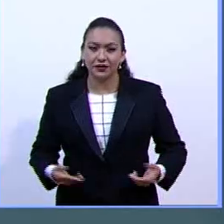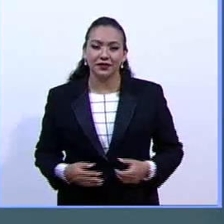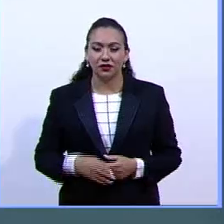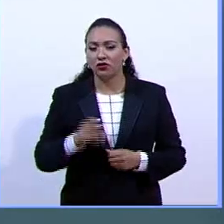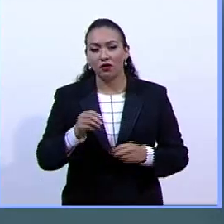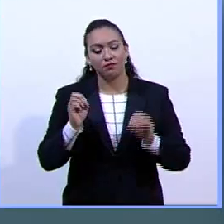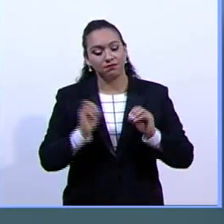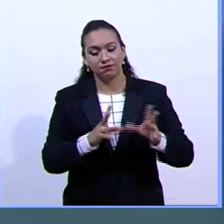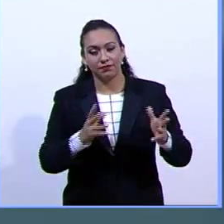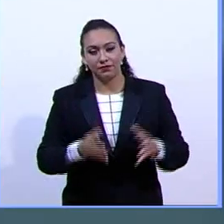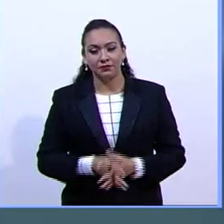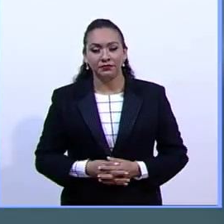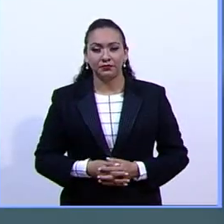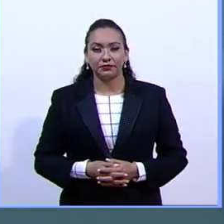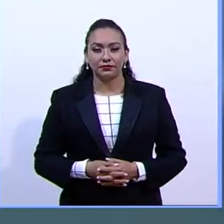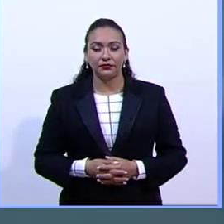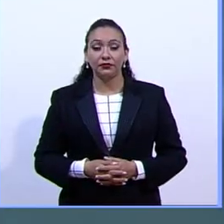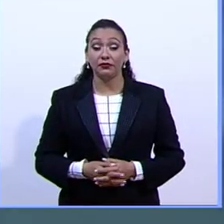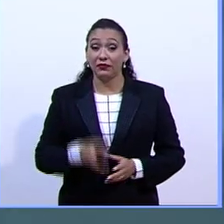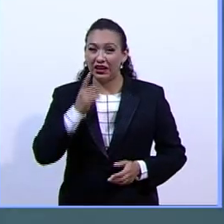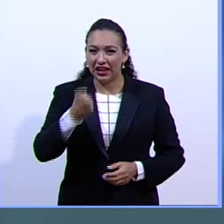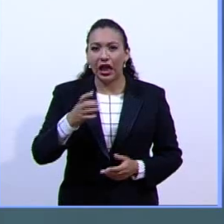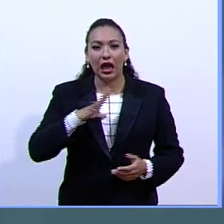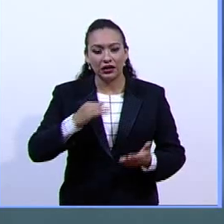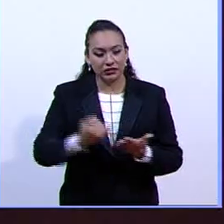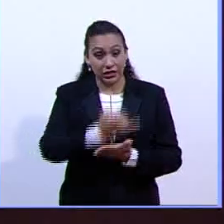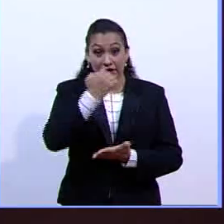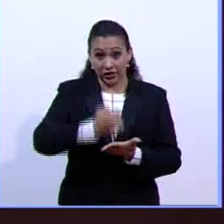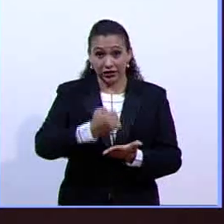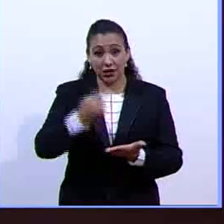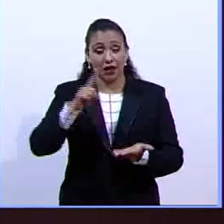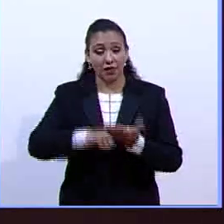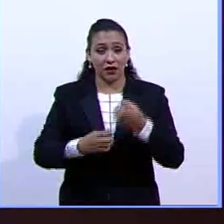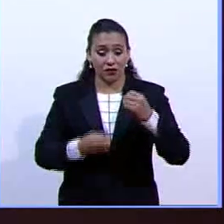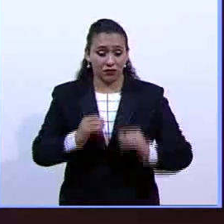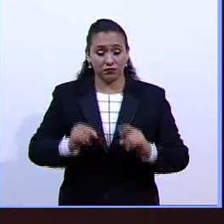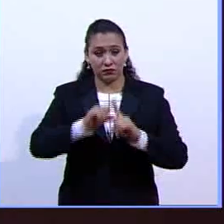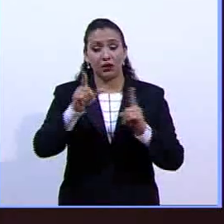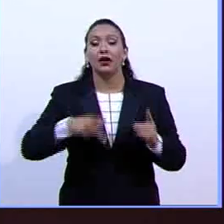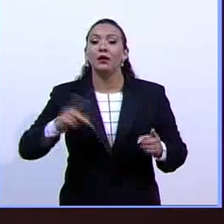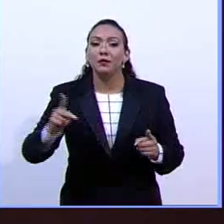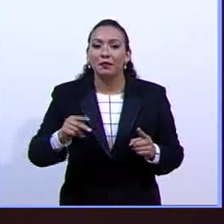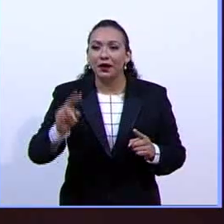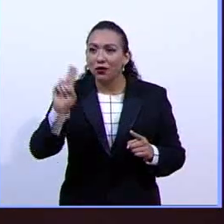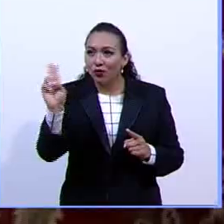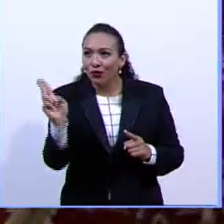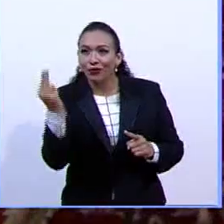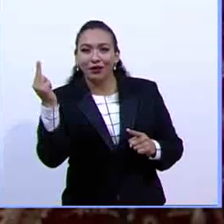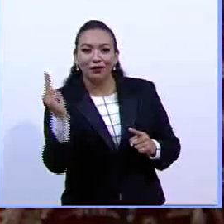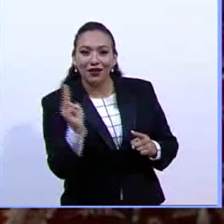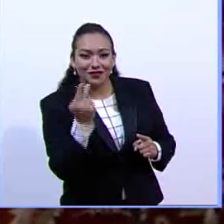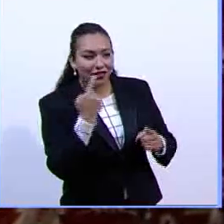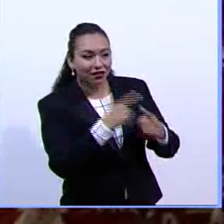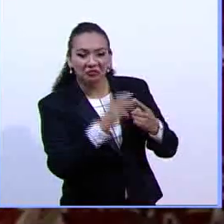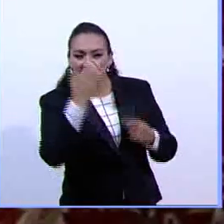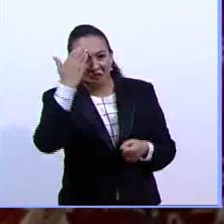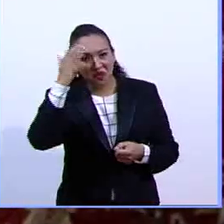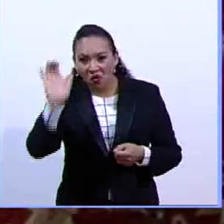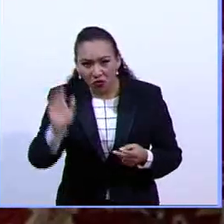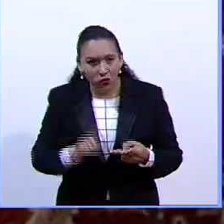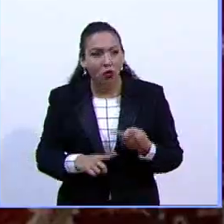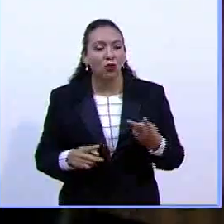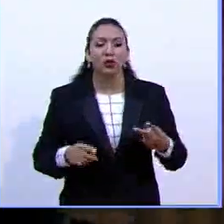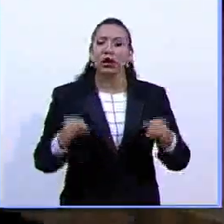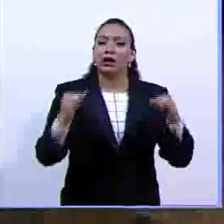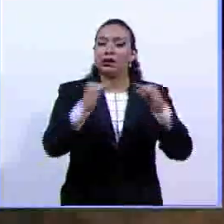camino. Lamentó que este tipo de sentencias no se alcancen en las universidades ni tampoco se conozca mucho del sistema constitucional y